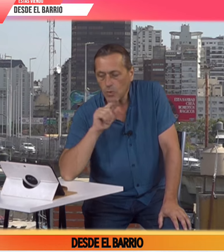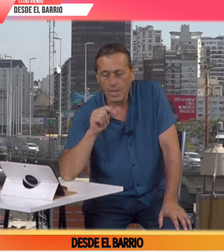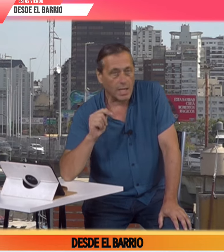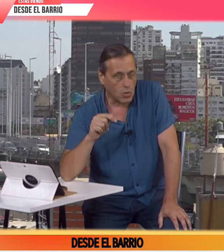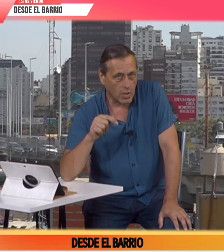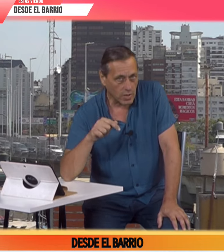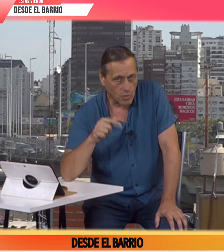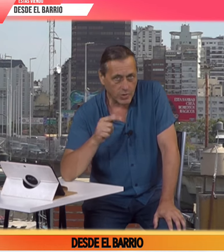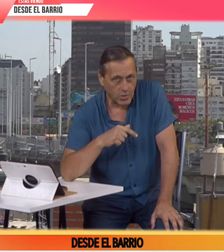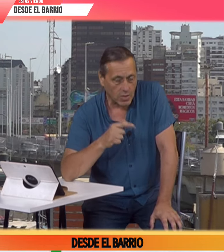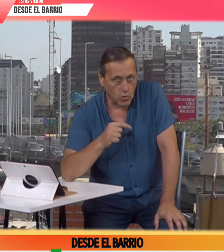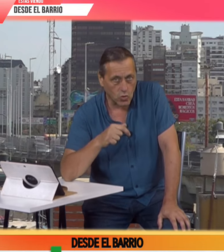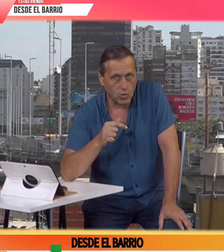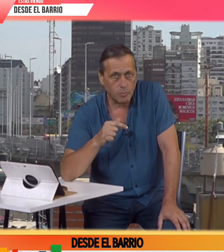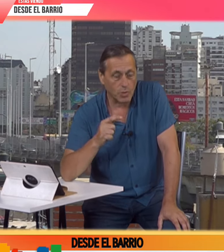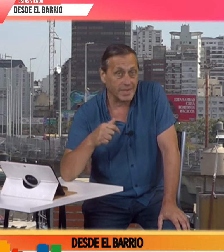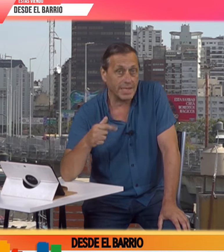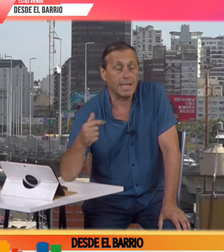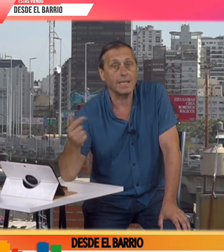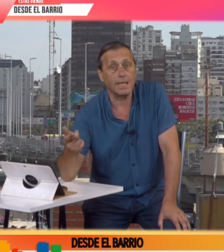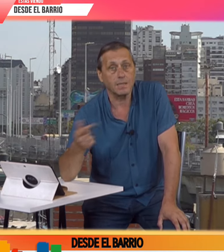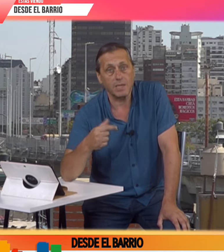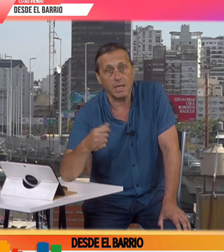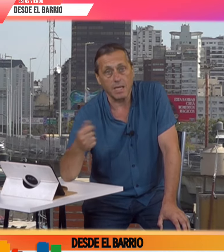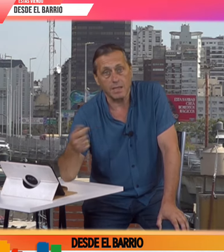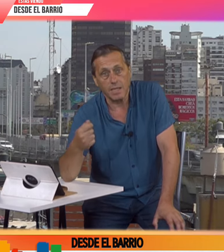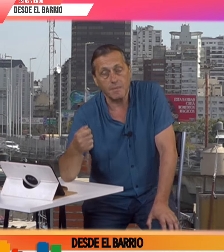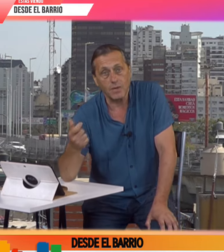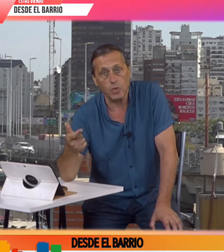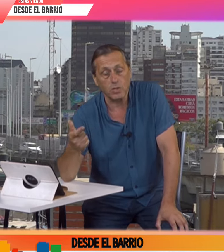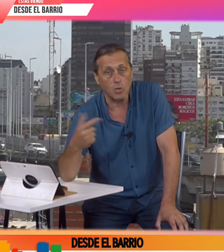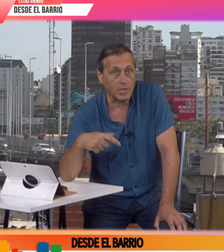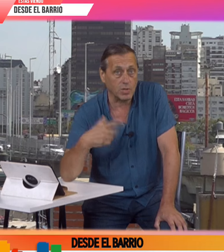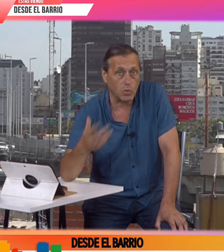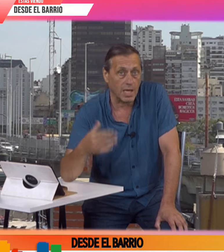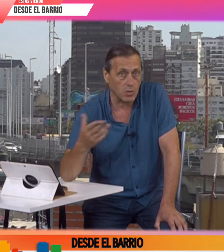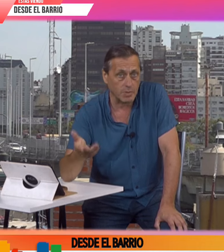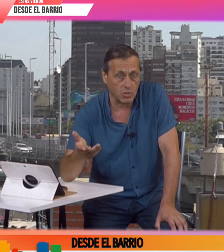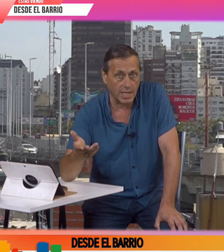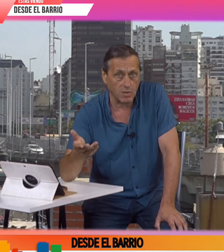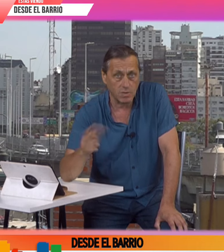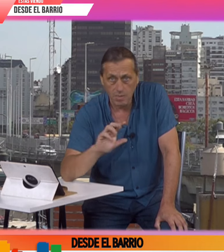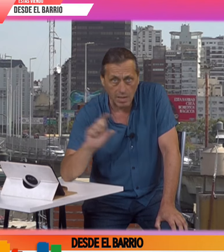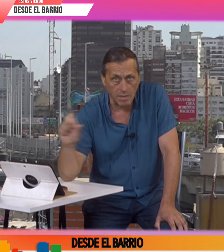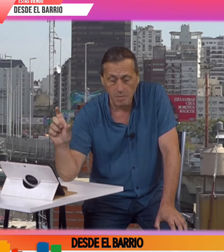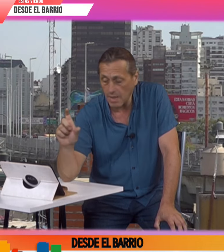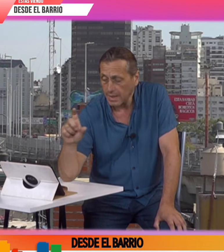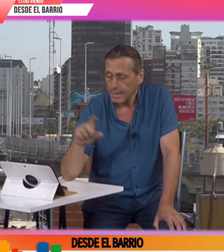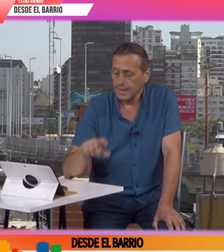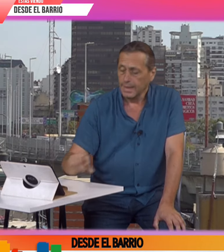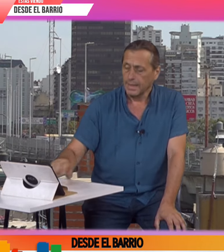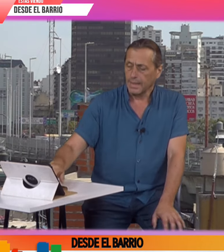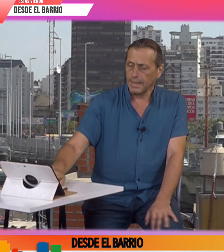van a cobrar ahora con el aumento que se acordó, porque vienen atadas, vienen de la mano de los aumentos a jubilados y pensionados, están